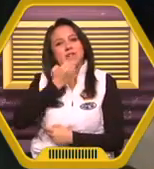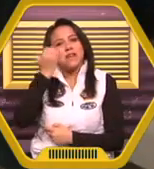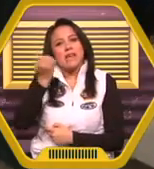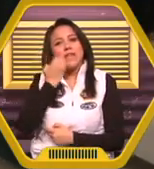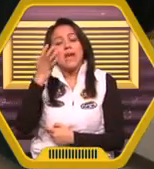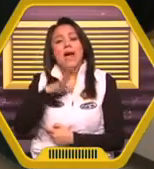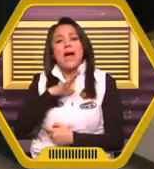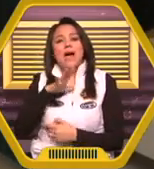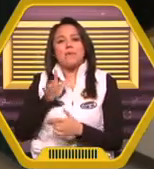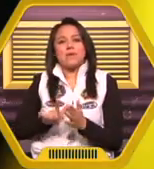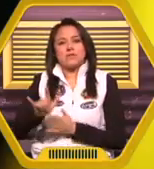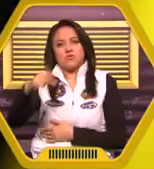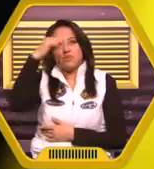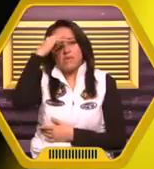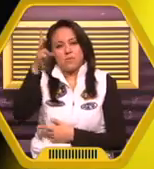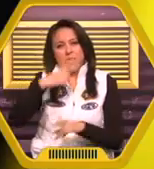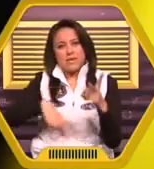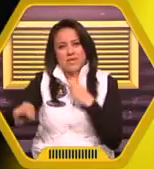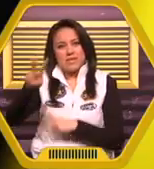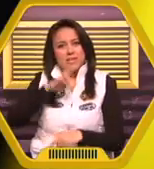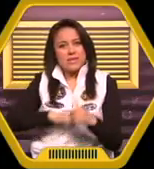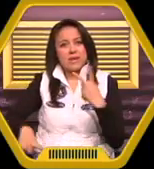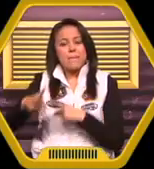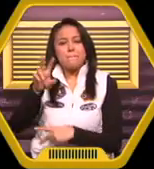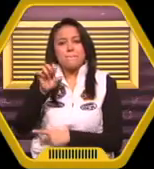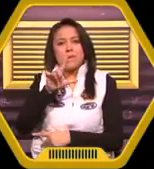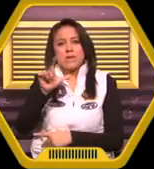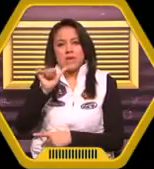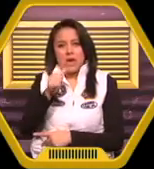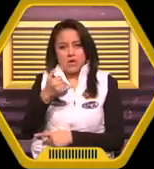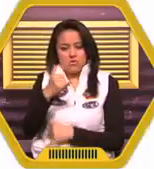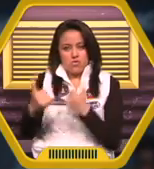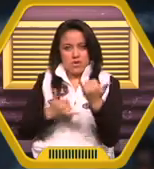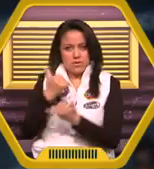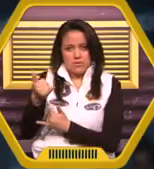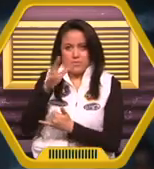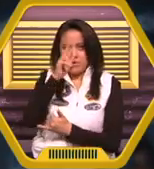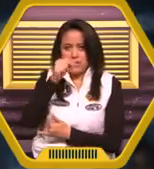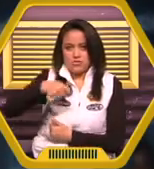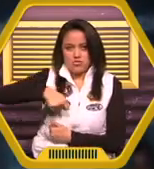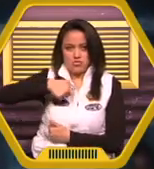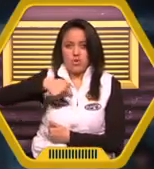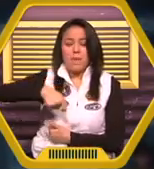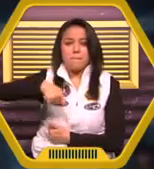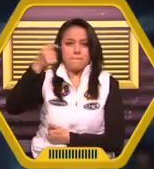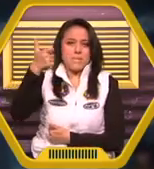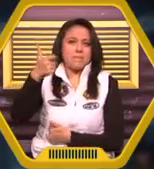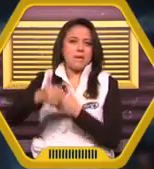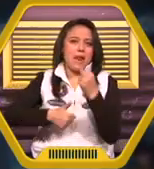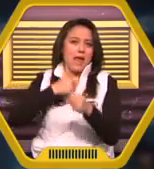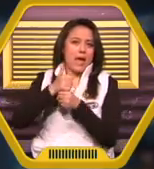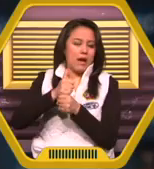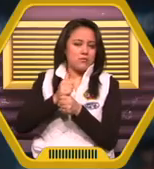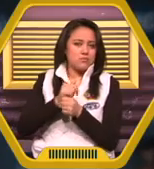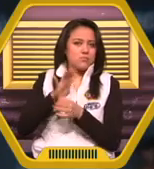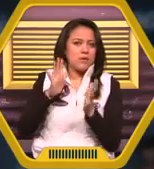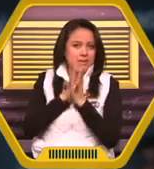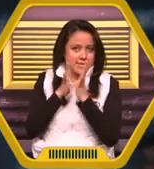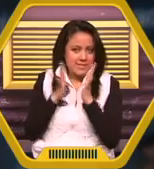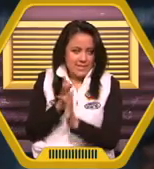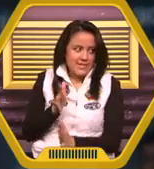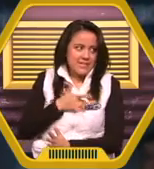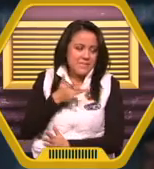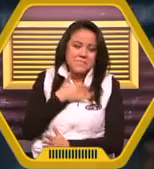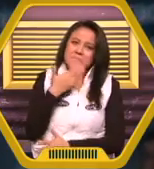aquí en la Estación Espacial TV Azteca Villa Juguetón? Es nuestra primera vez participando en el Juguetón. Estamos muy emocionados de poder